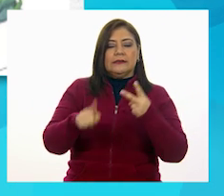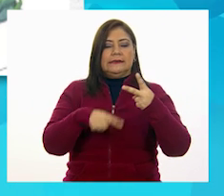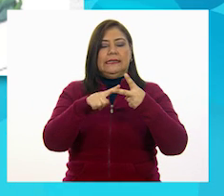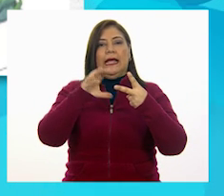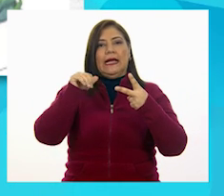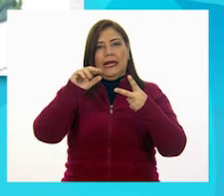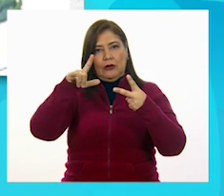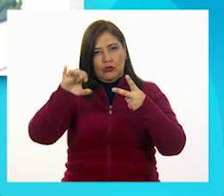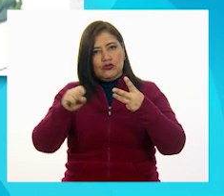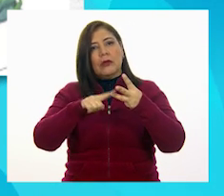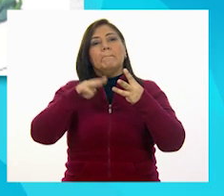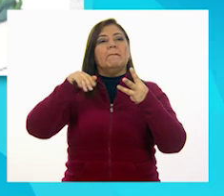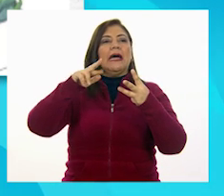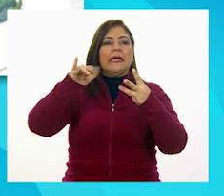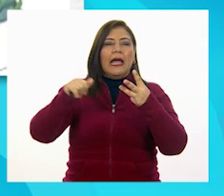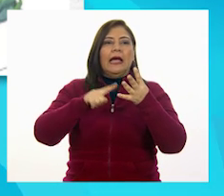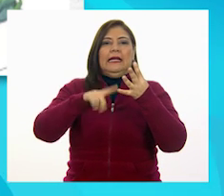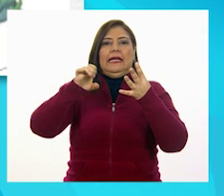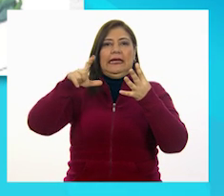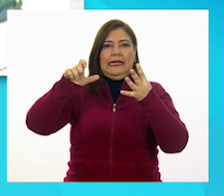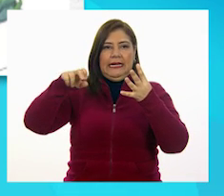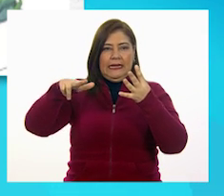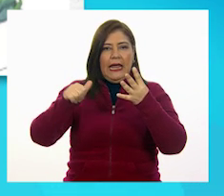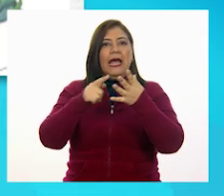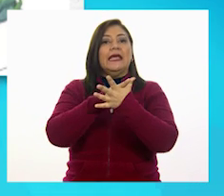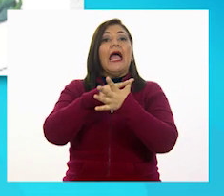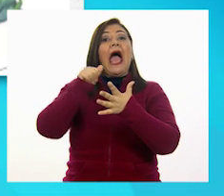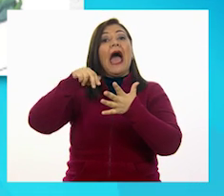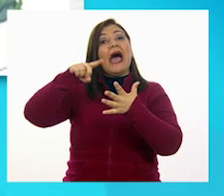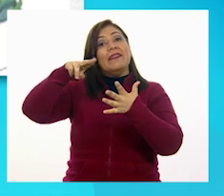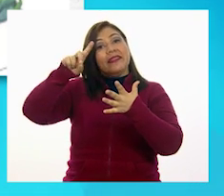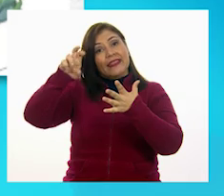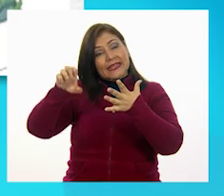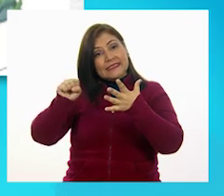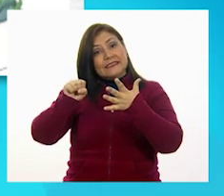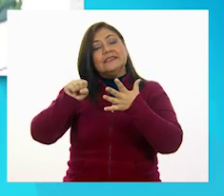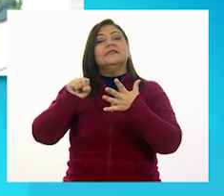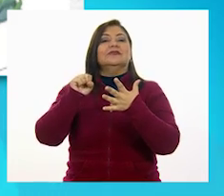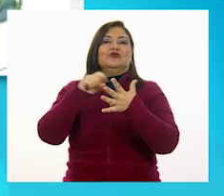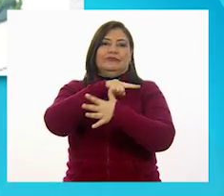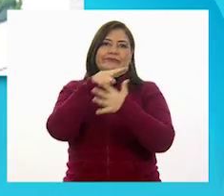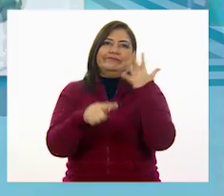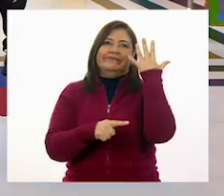Carlos, María, Elena y Andrés son amigos.